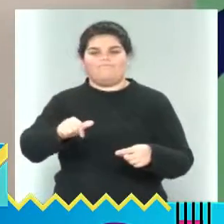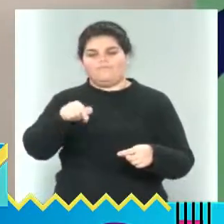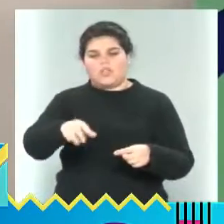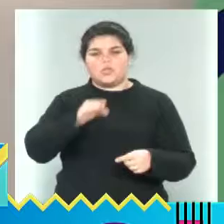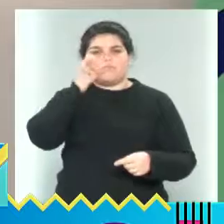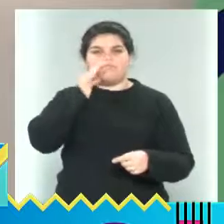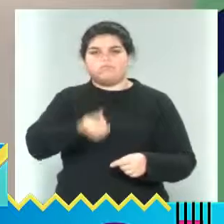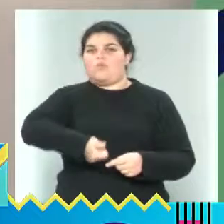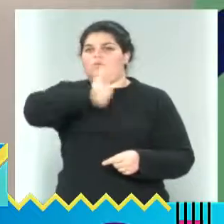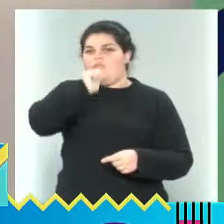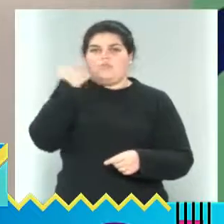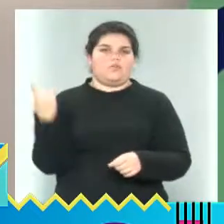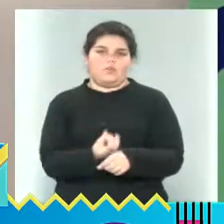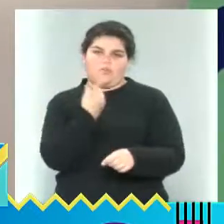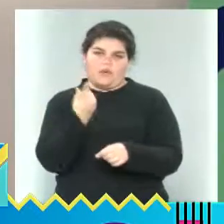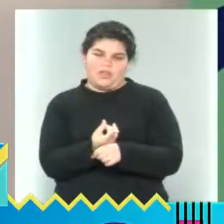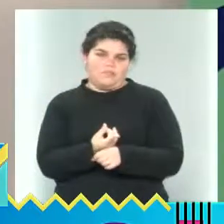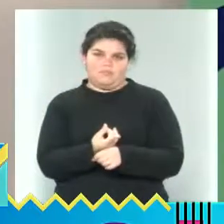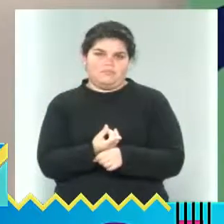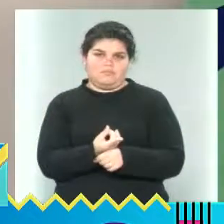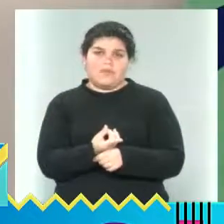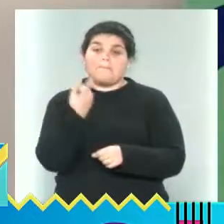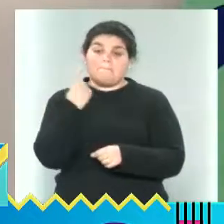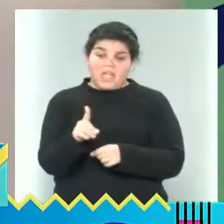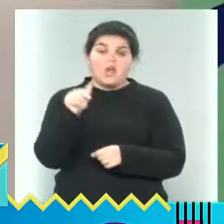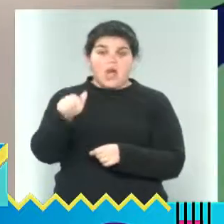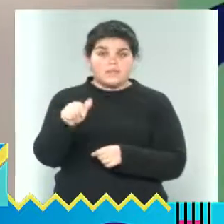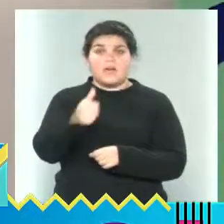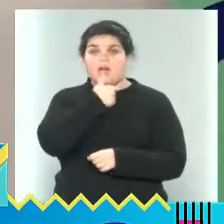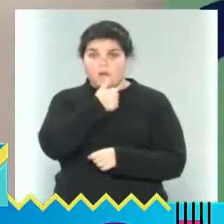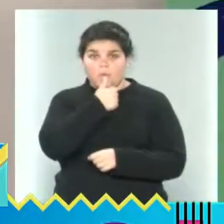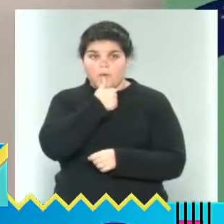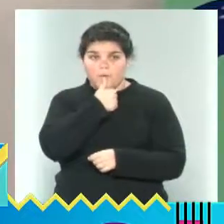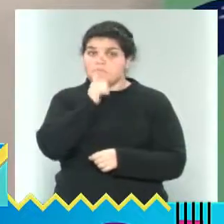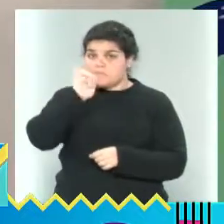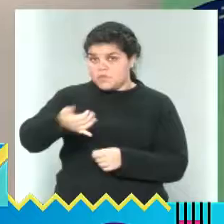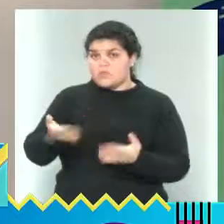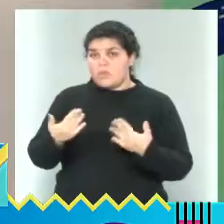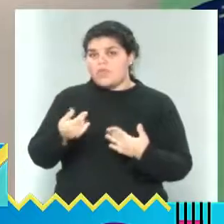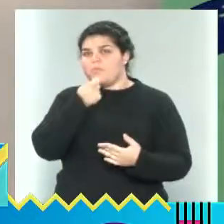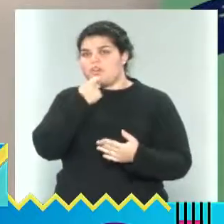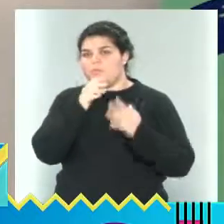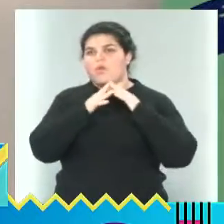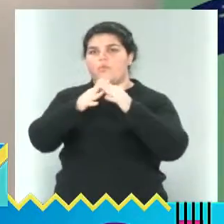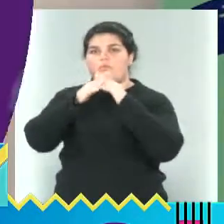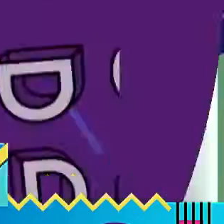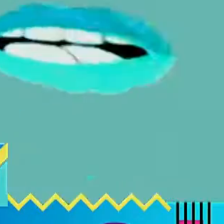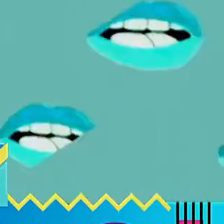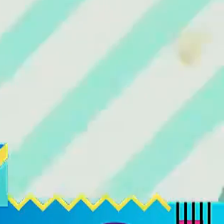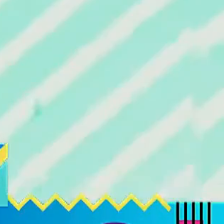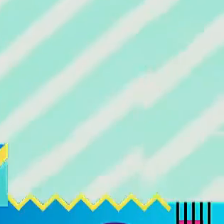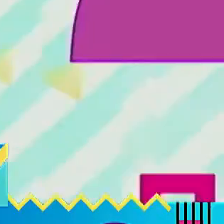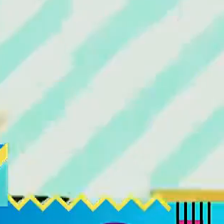mejor una planta que vos vas a consumir, el fruto, claro. Pero sí claramente para cierto tipo de cultivos, forestales y algunos también